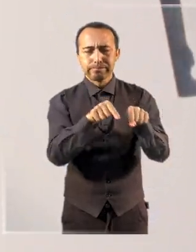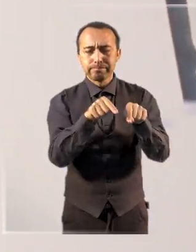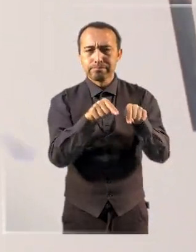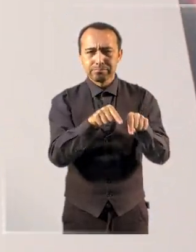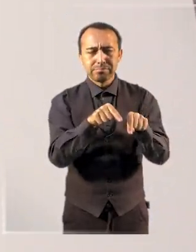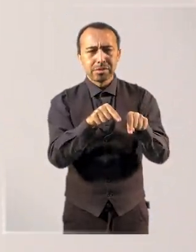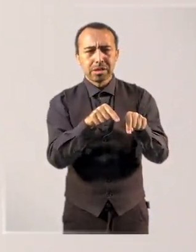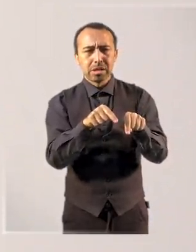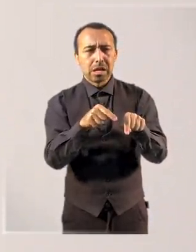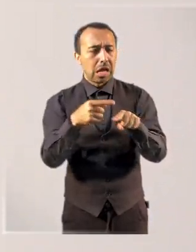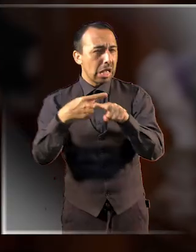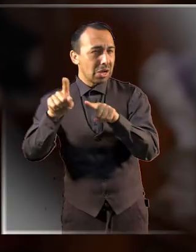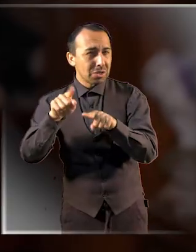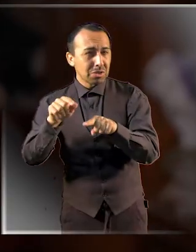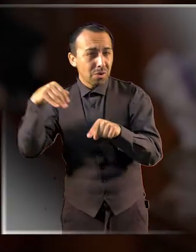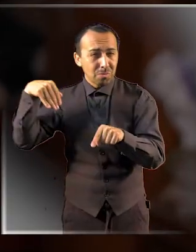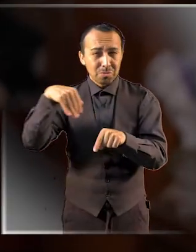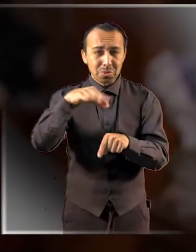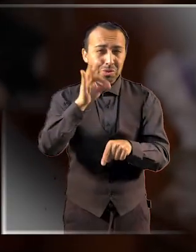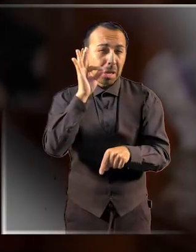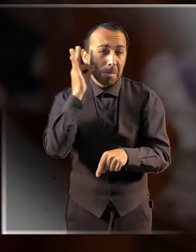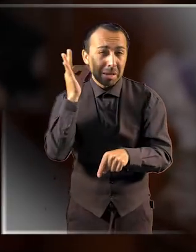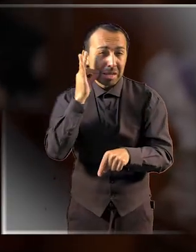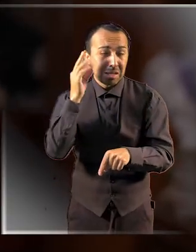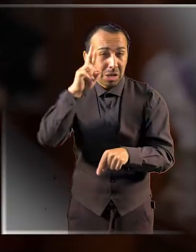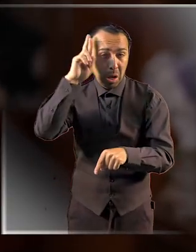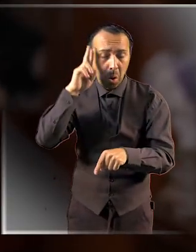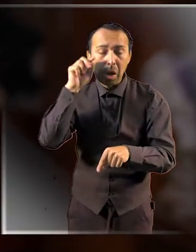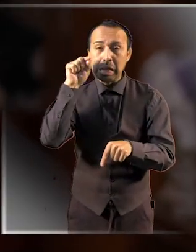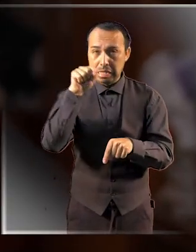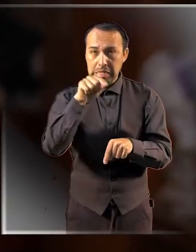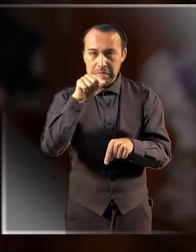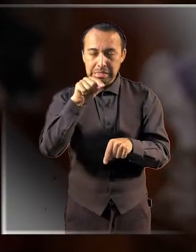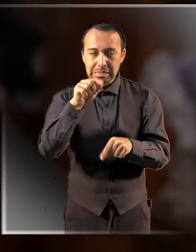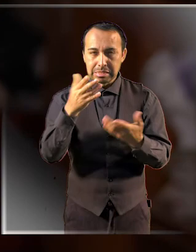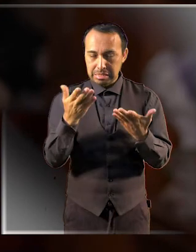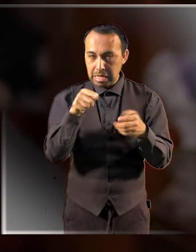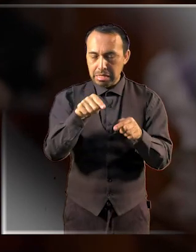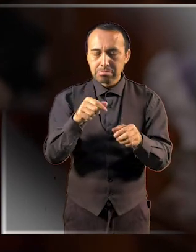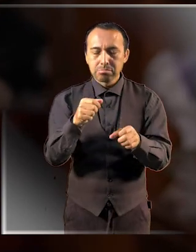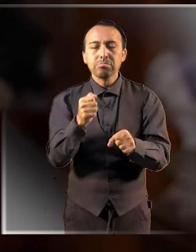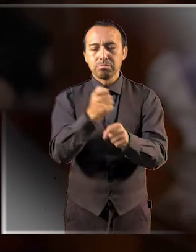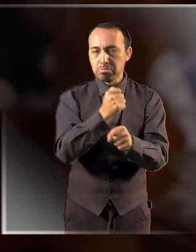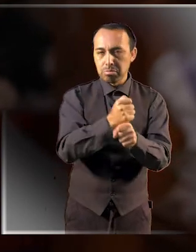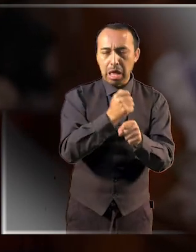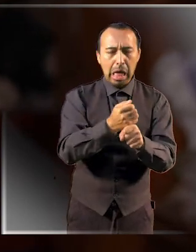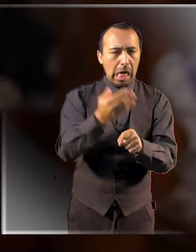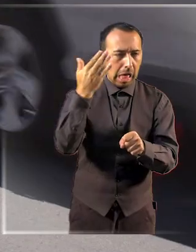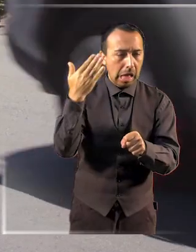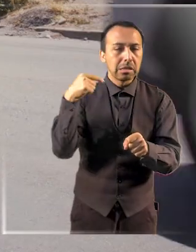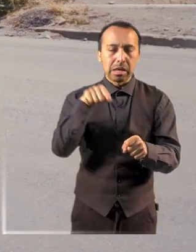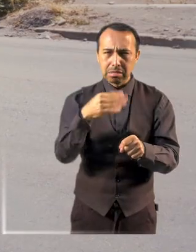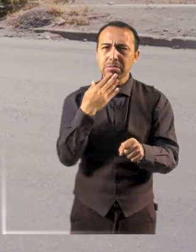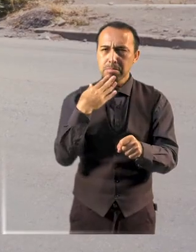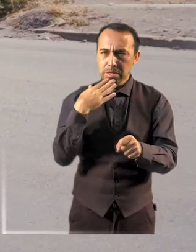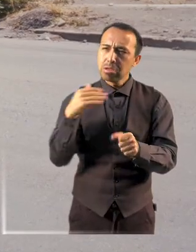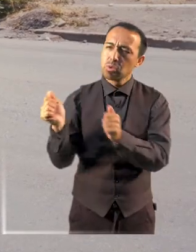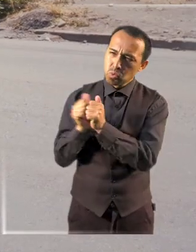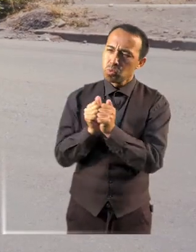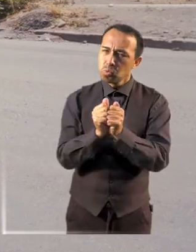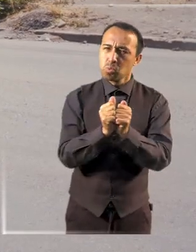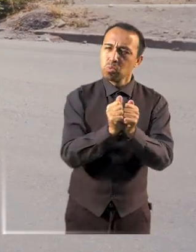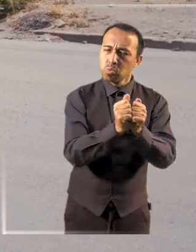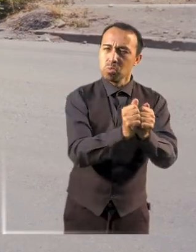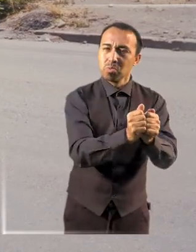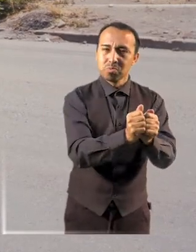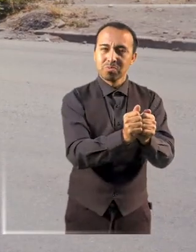en una recorrido que era cancelado manual, o sea, con dinero, en las liebres Padre Hurtado. Y ahí